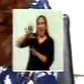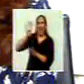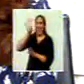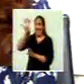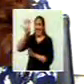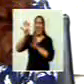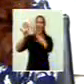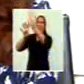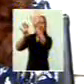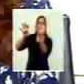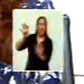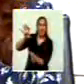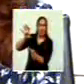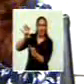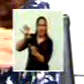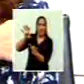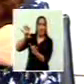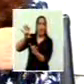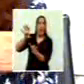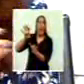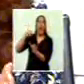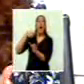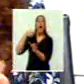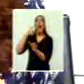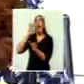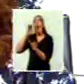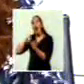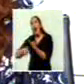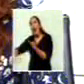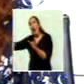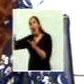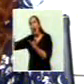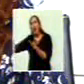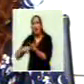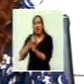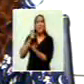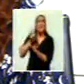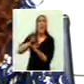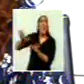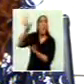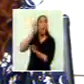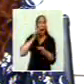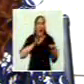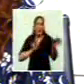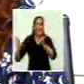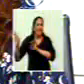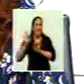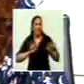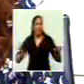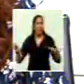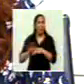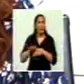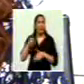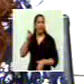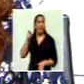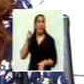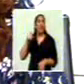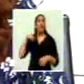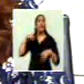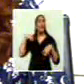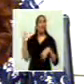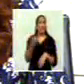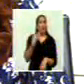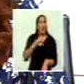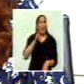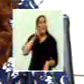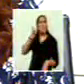oeste y viceversa. Por eso creo que tenemos que mirar muy bien el mundo. Y yo